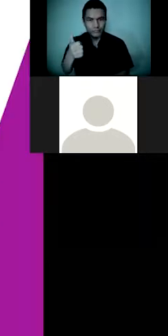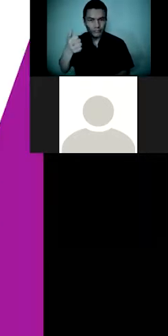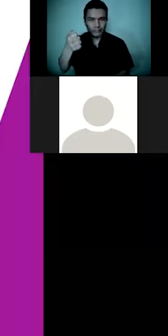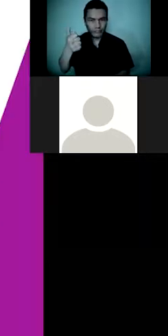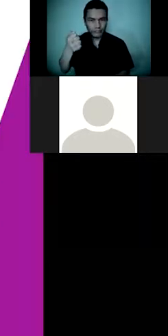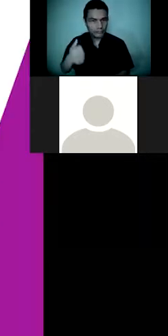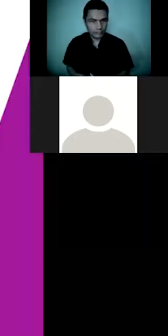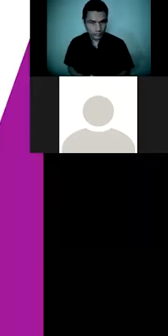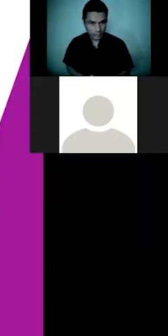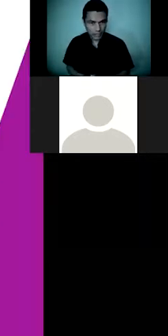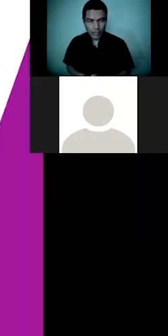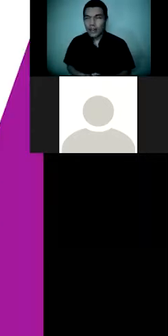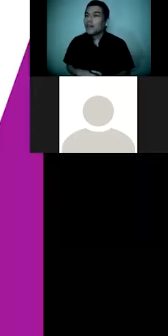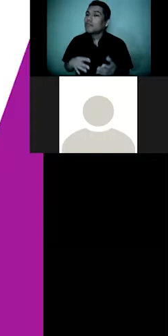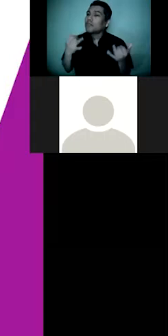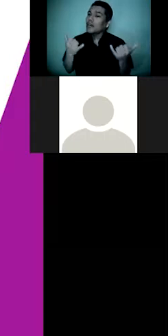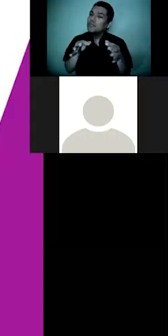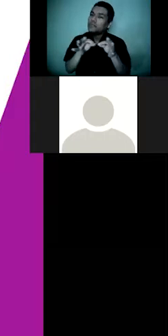Pase.